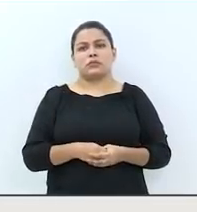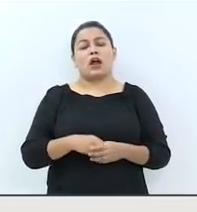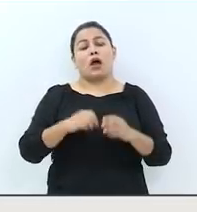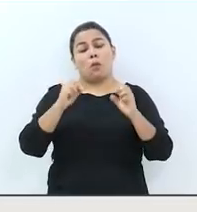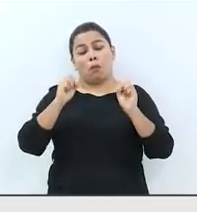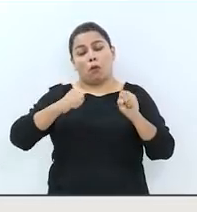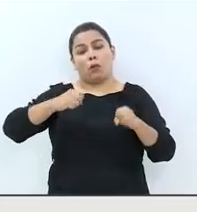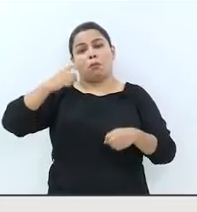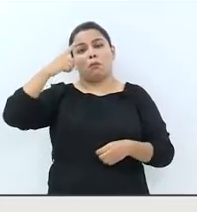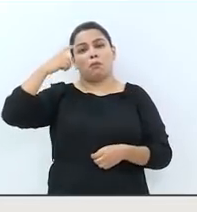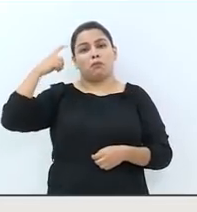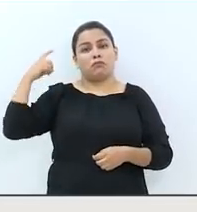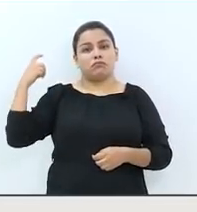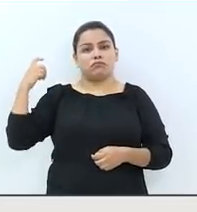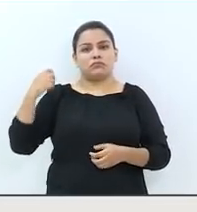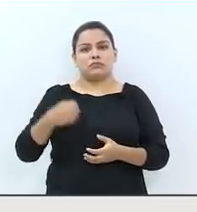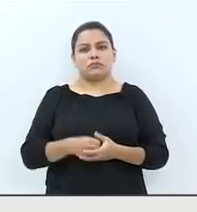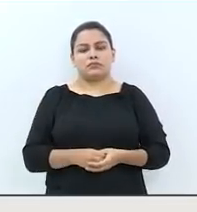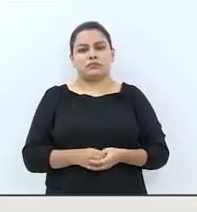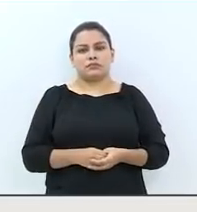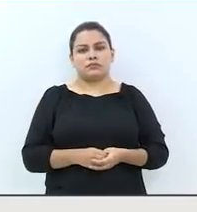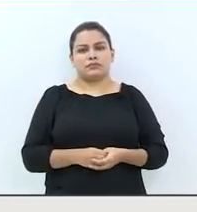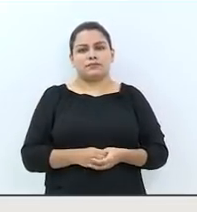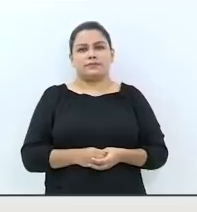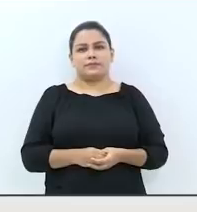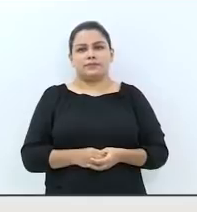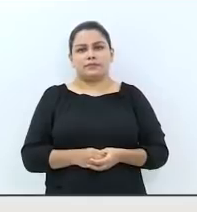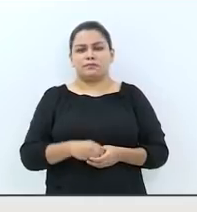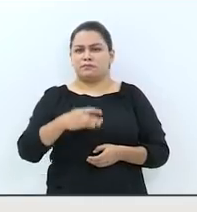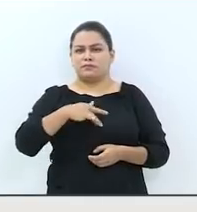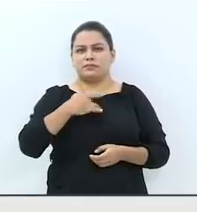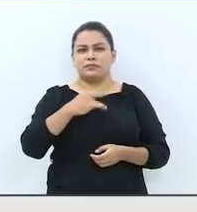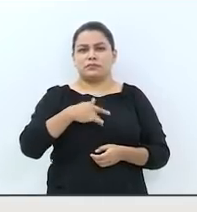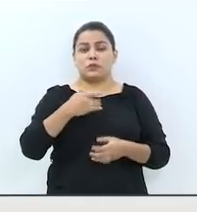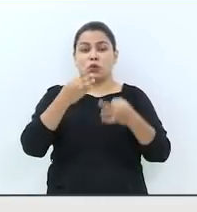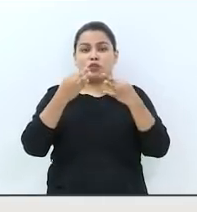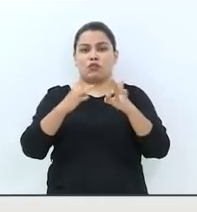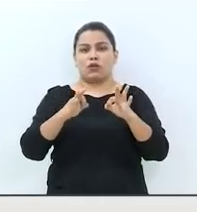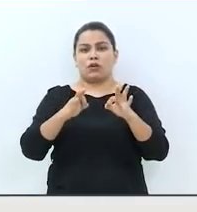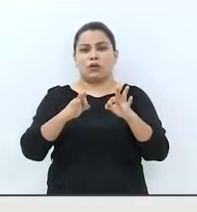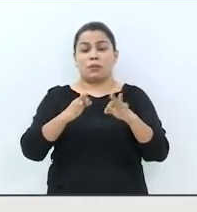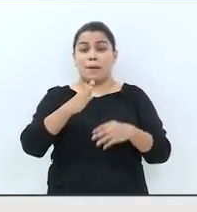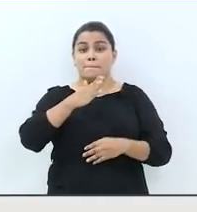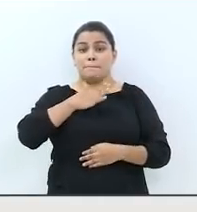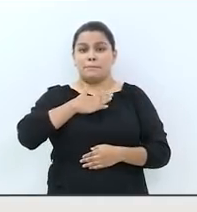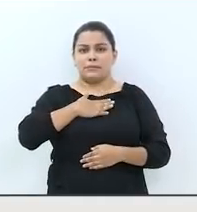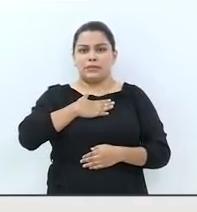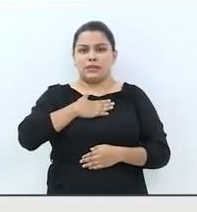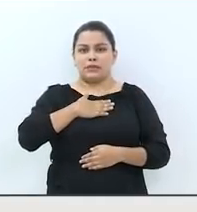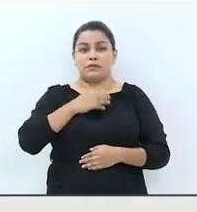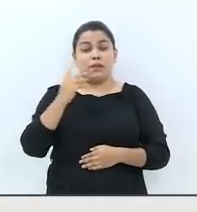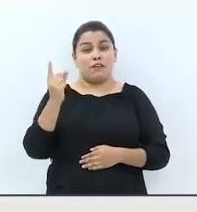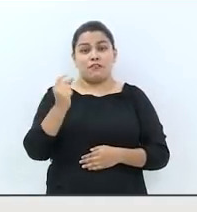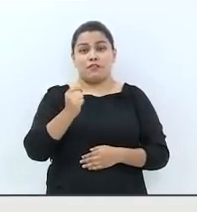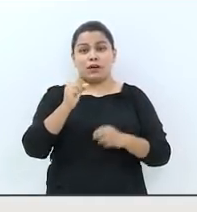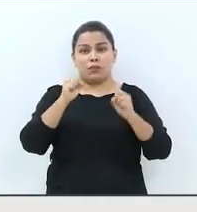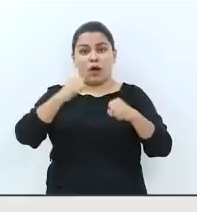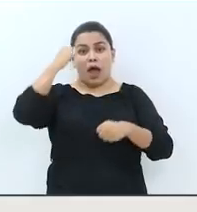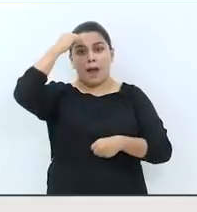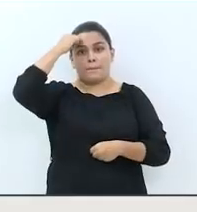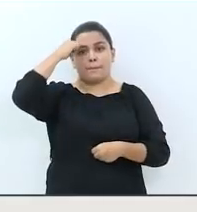permite recordar, y también pues siento que es una forma para mí más sencilla para poder